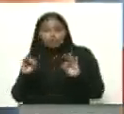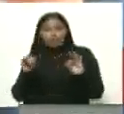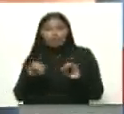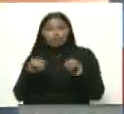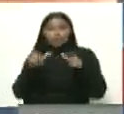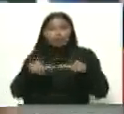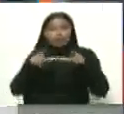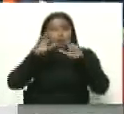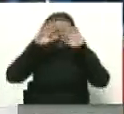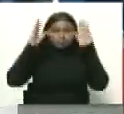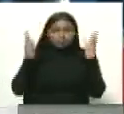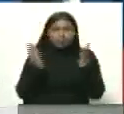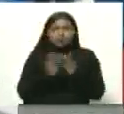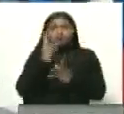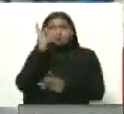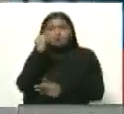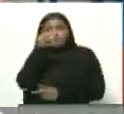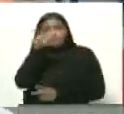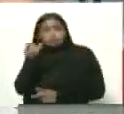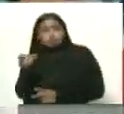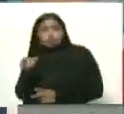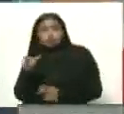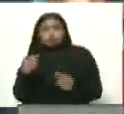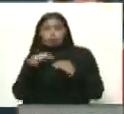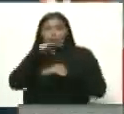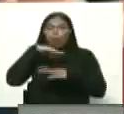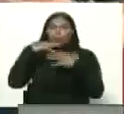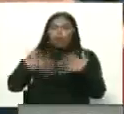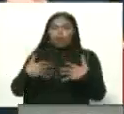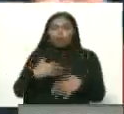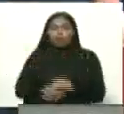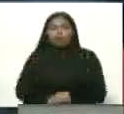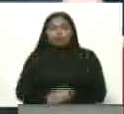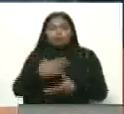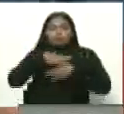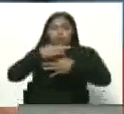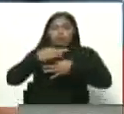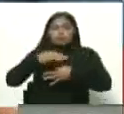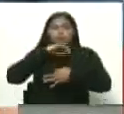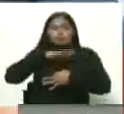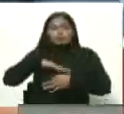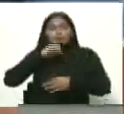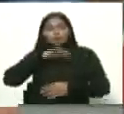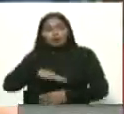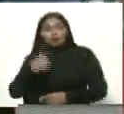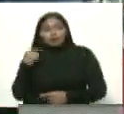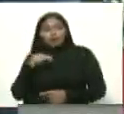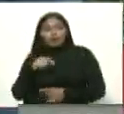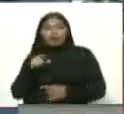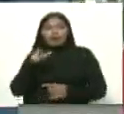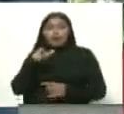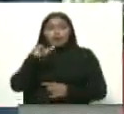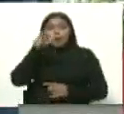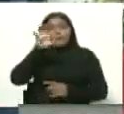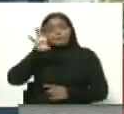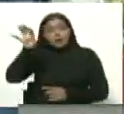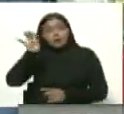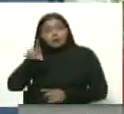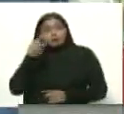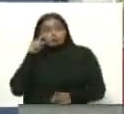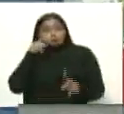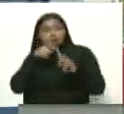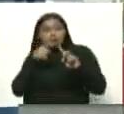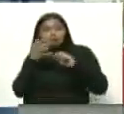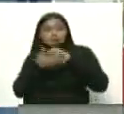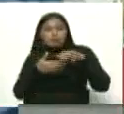tenga tanta cantidad de personas. Es el interés por la historia que tiene este país, sobre todo en medio de tantas dificultades